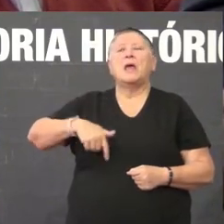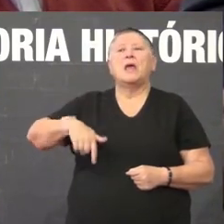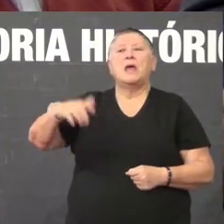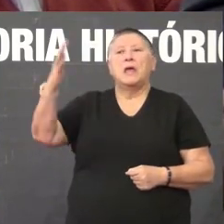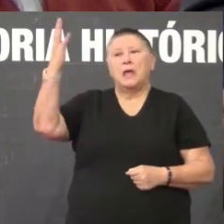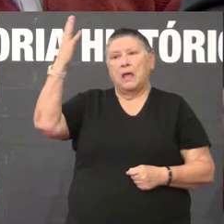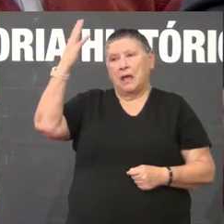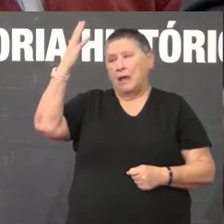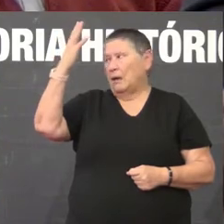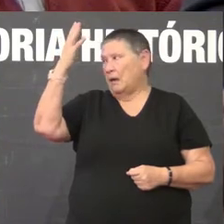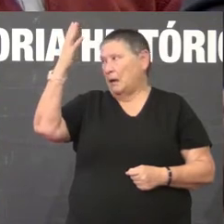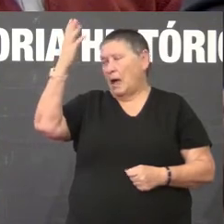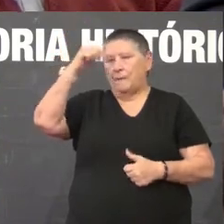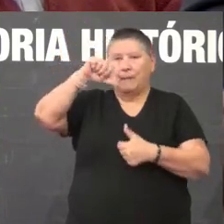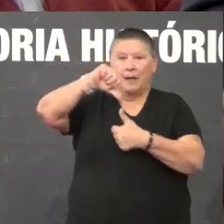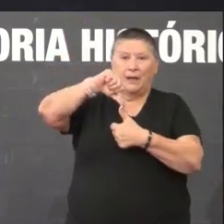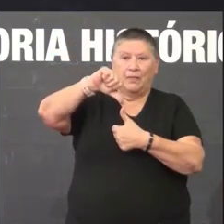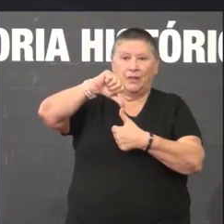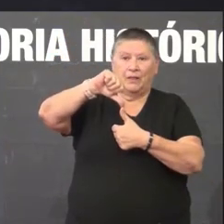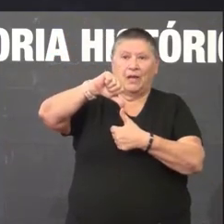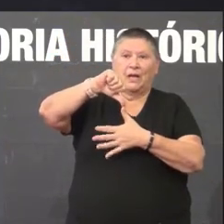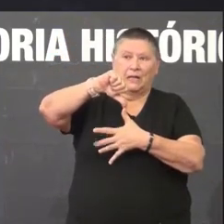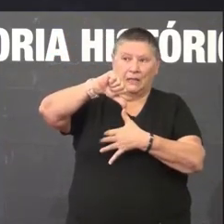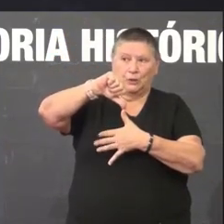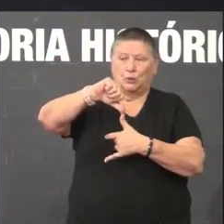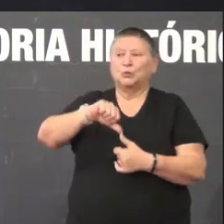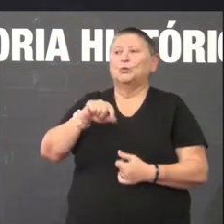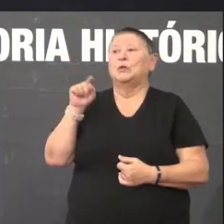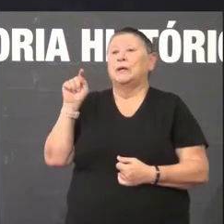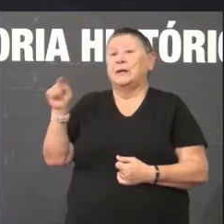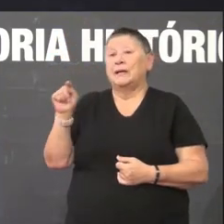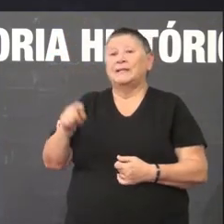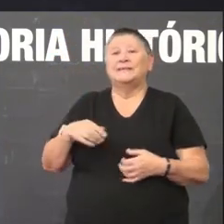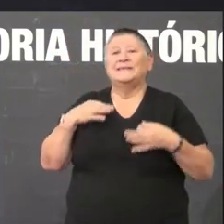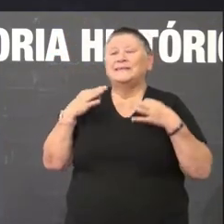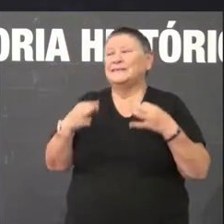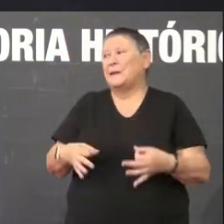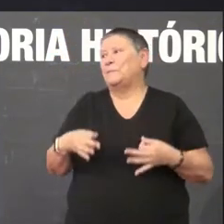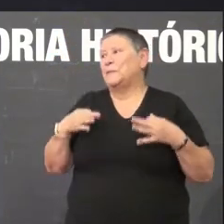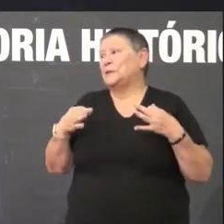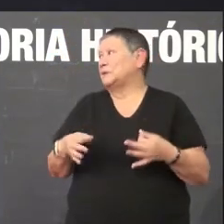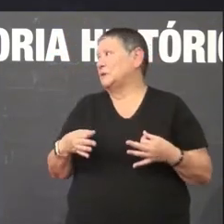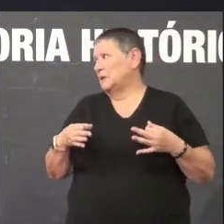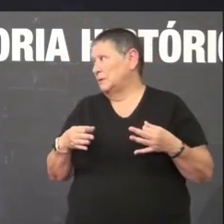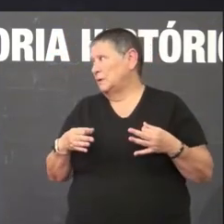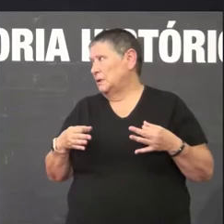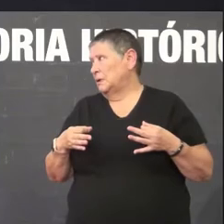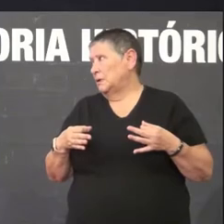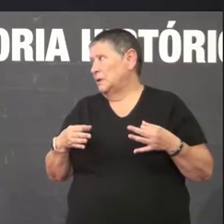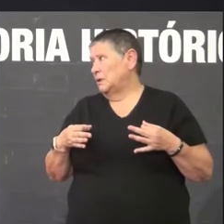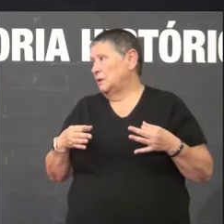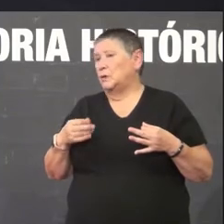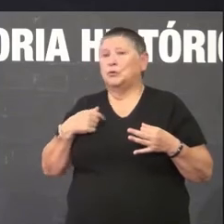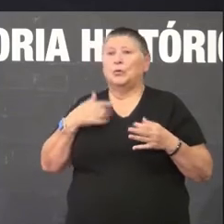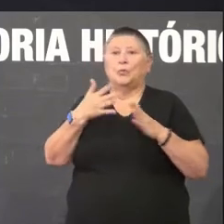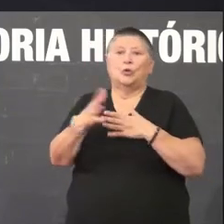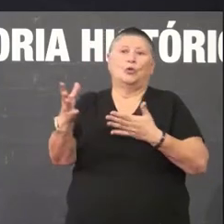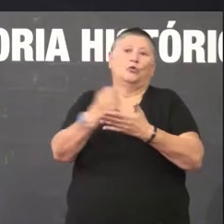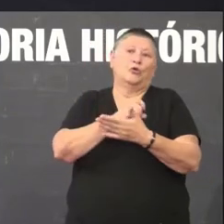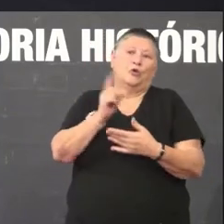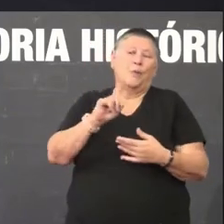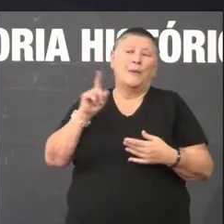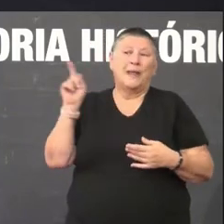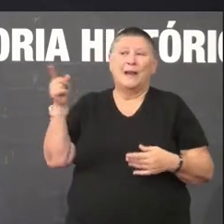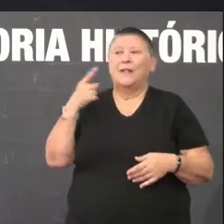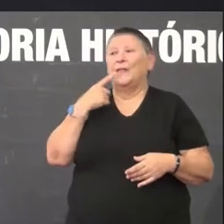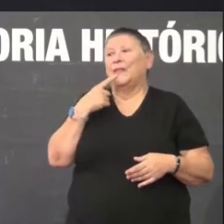sobre todo central e do sur, que Norberto Bobbio, e el sempre poñía o sea, non vou a falar de todo o que ele falou, pero sí